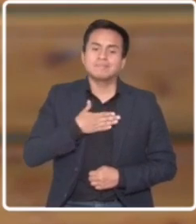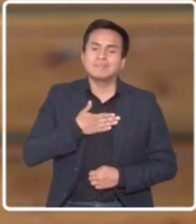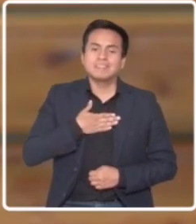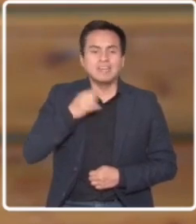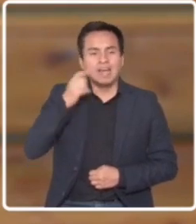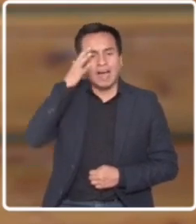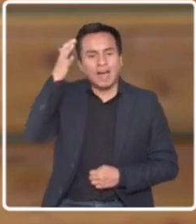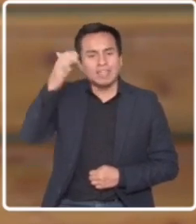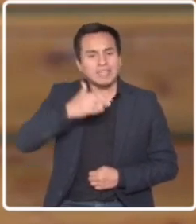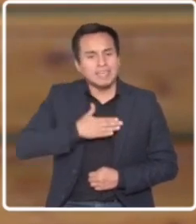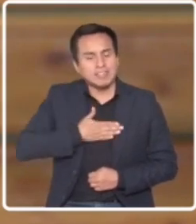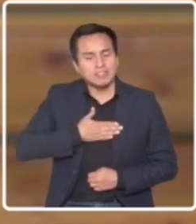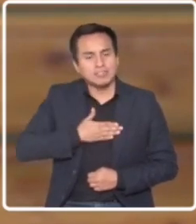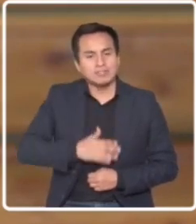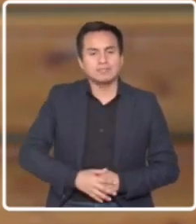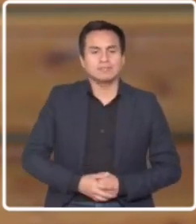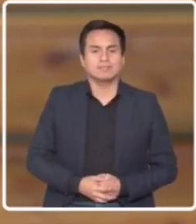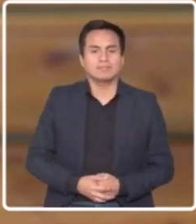uno de mis anhelos,